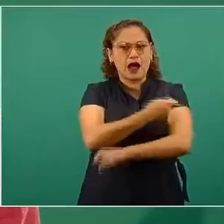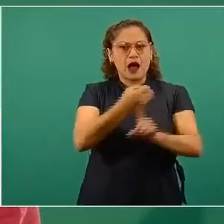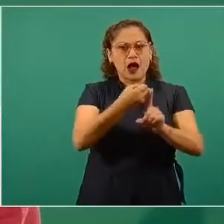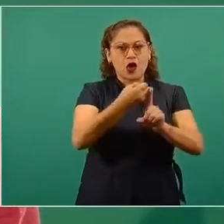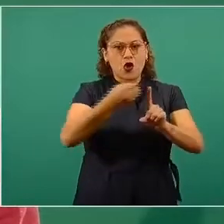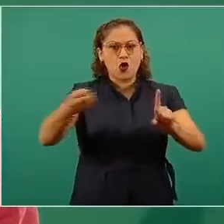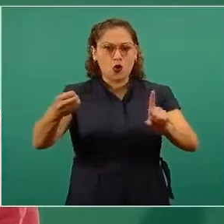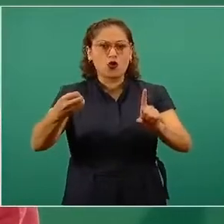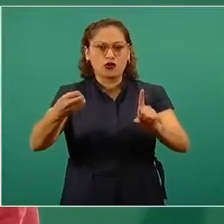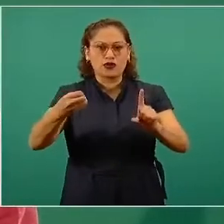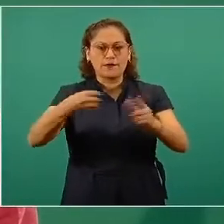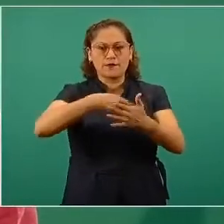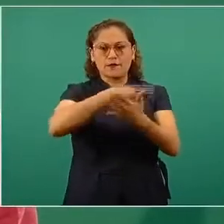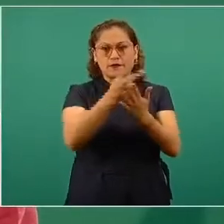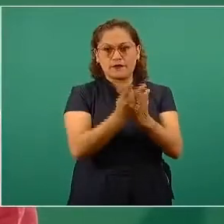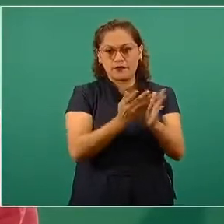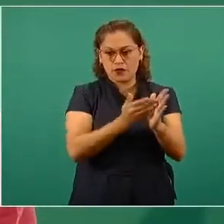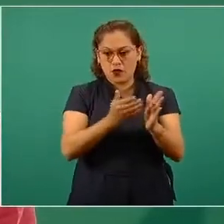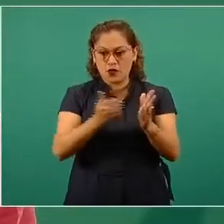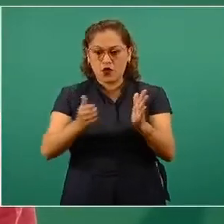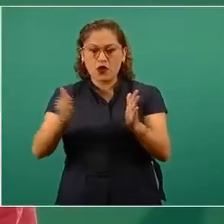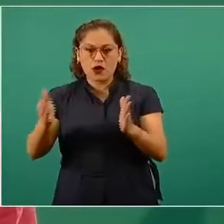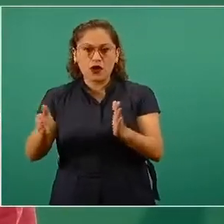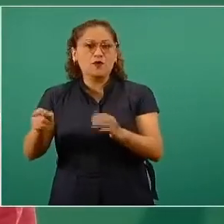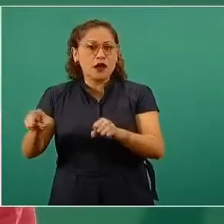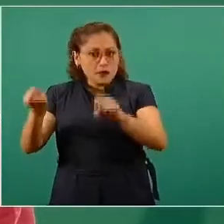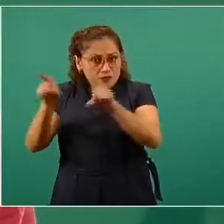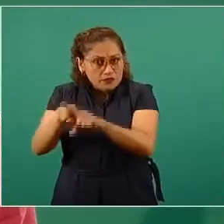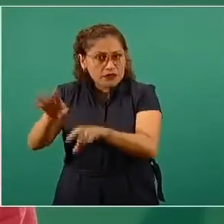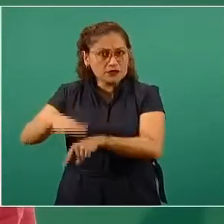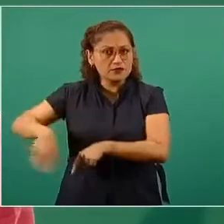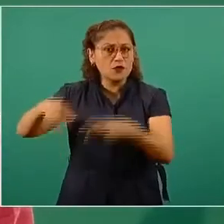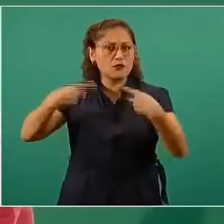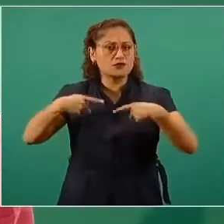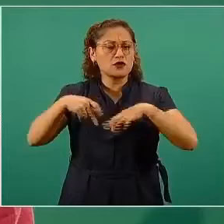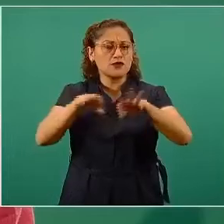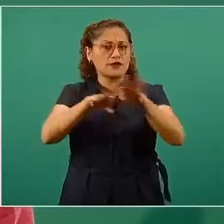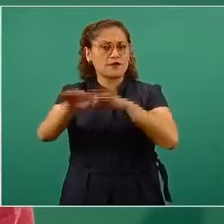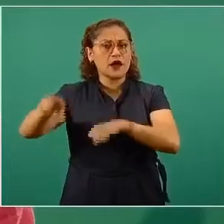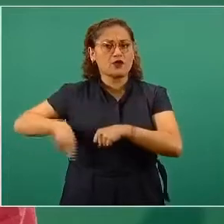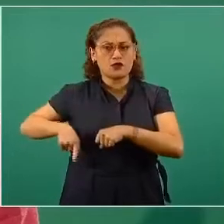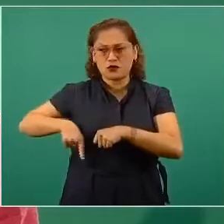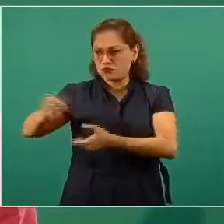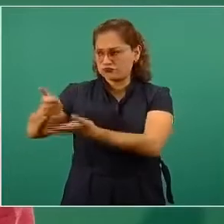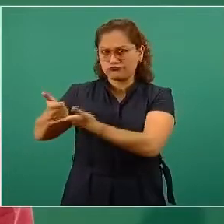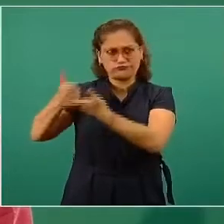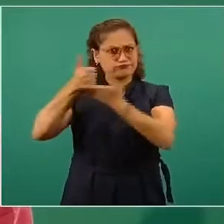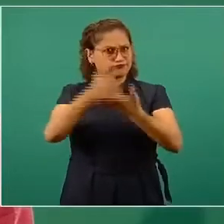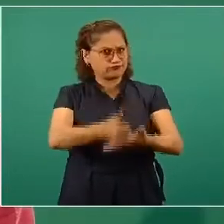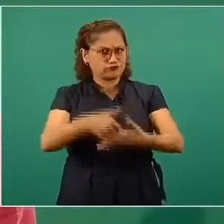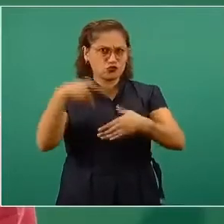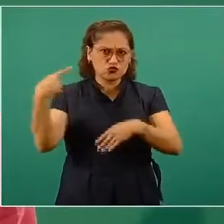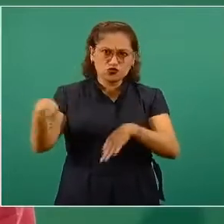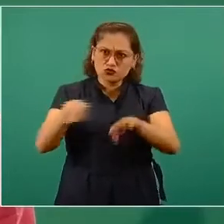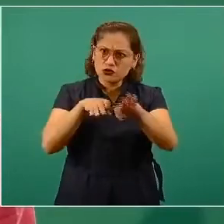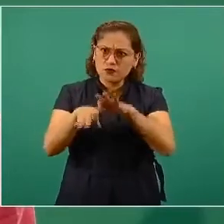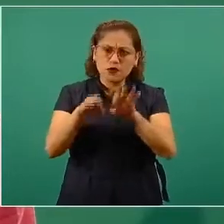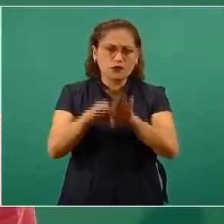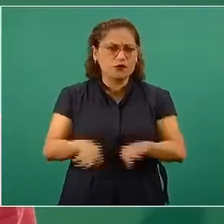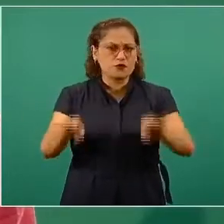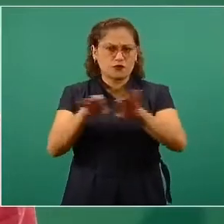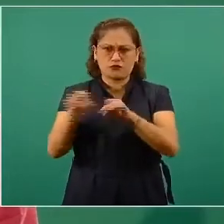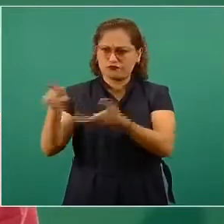personas, incluyendo los servidores de la nación, que han hecho un trabajo extraordinariamente importante y que seguirán operando en las